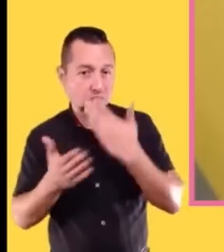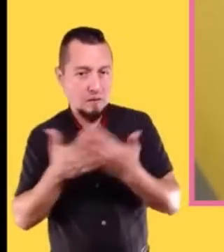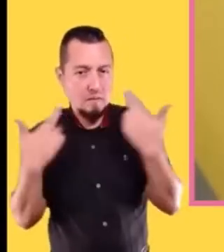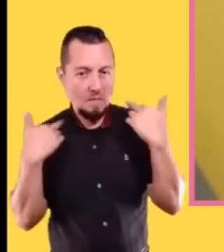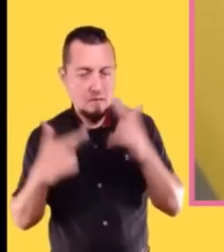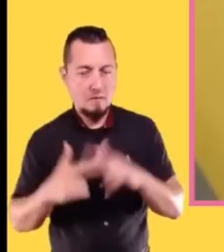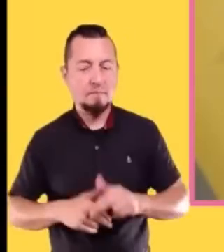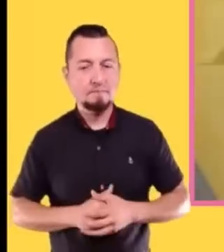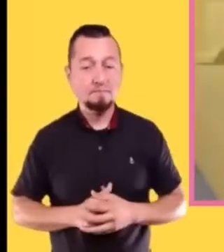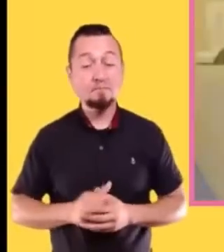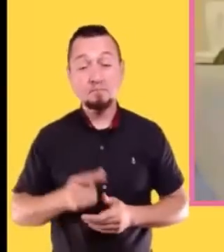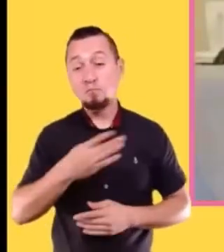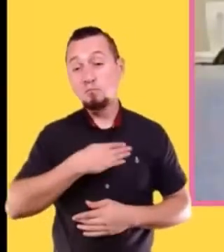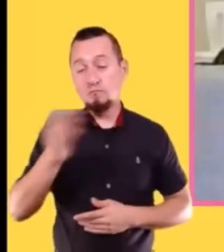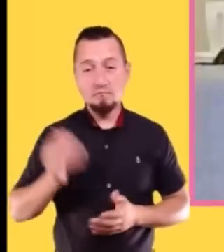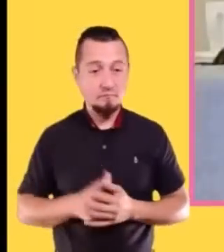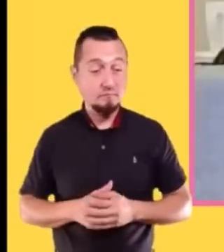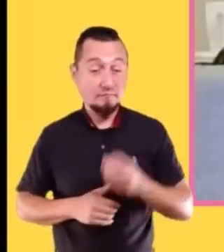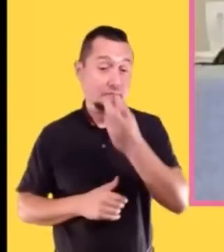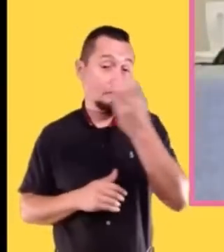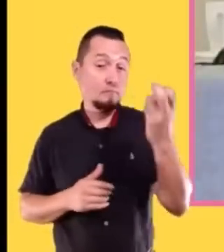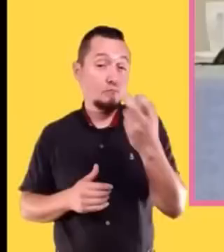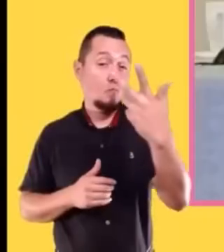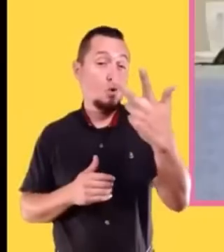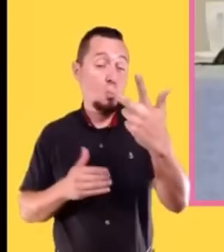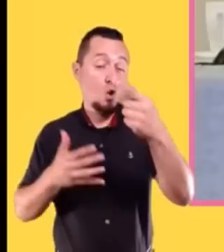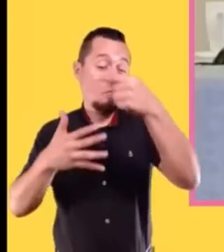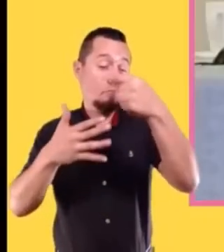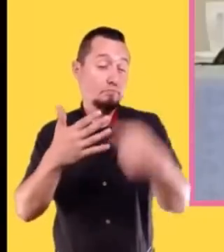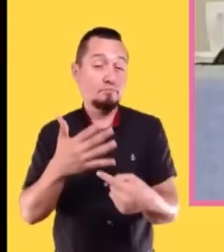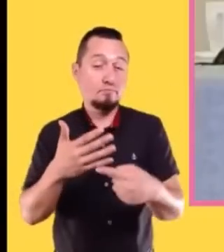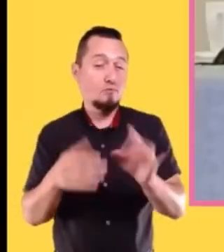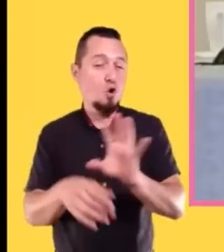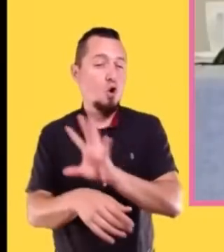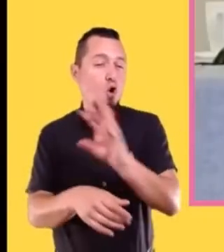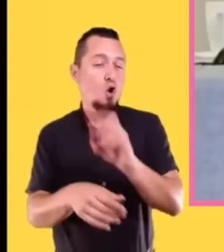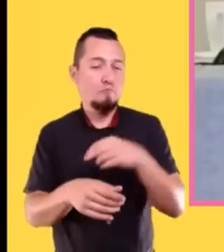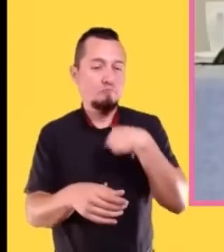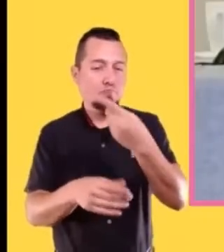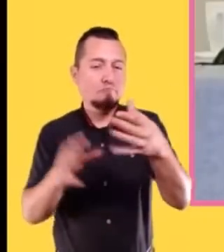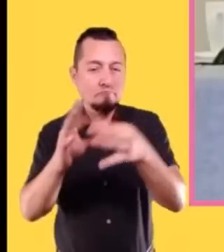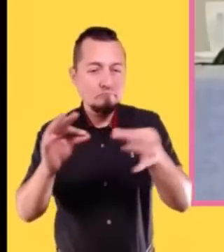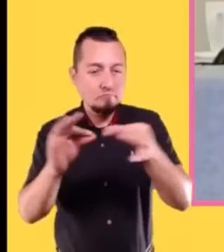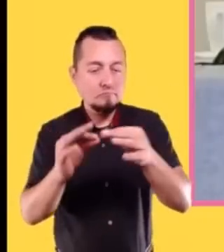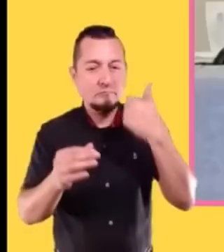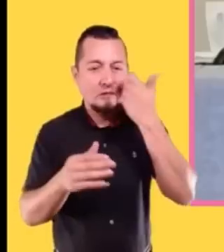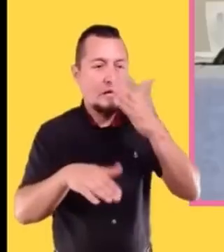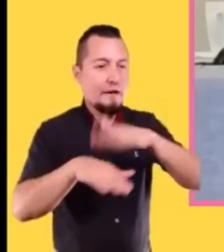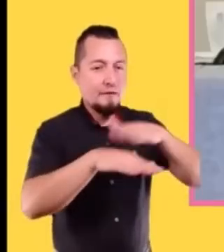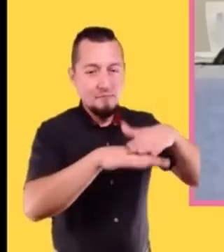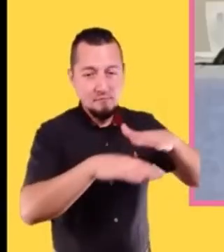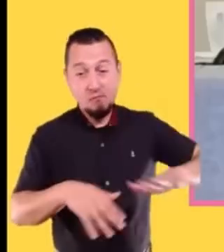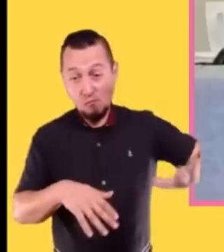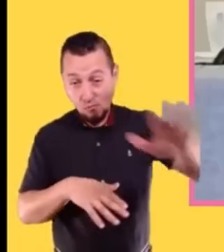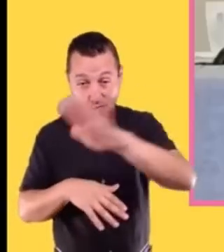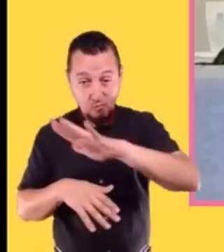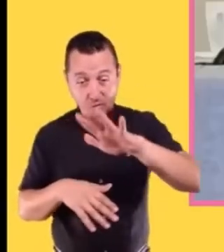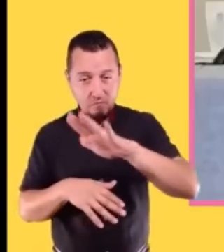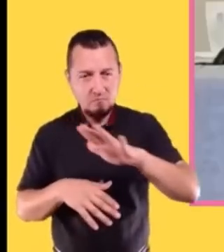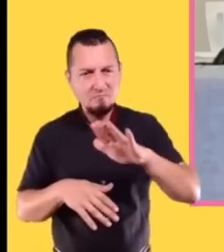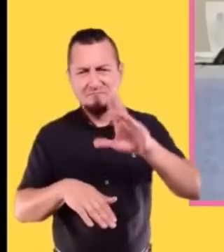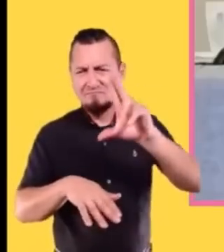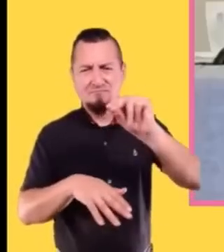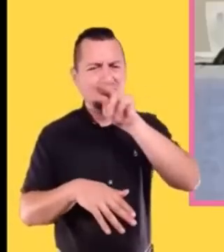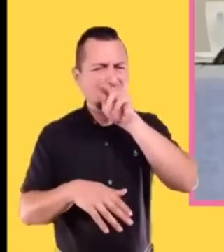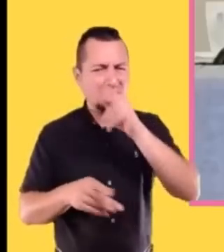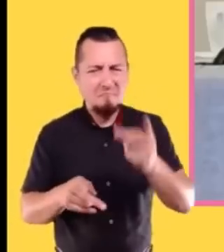bien, pues estos son los 8 puntos con los que queremos mandar un mensaje de tranquilidad y